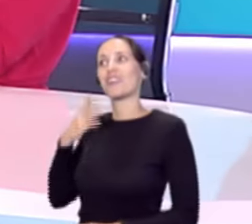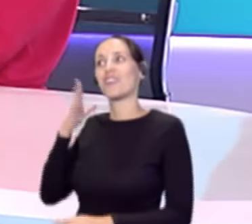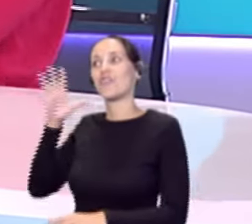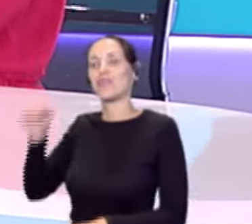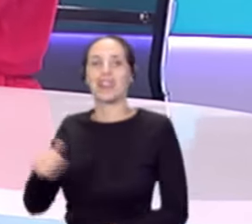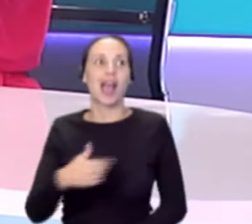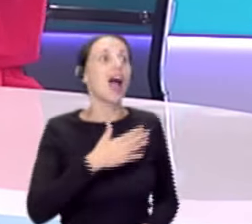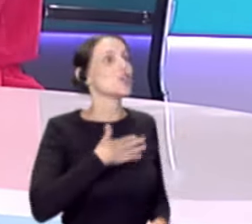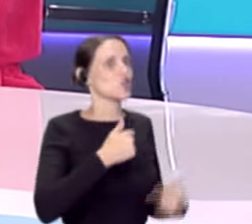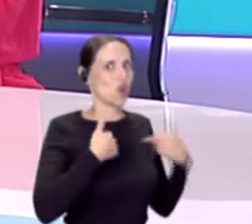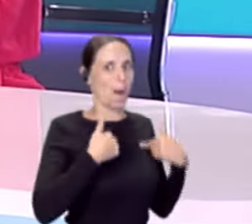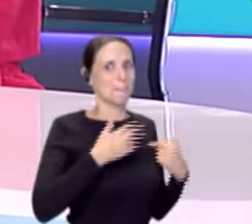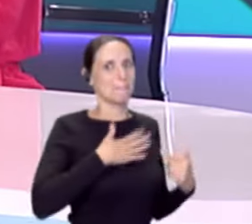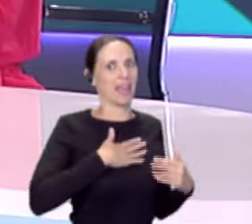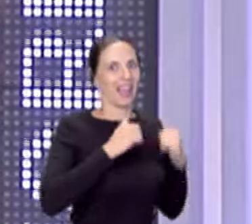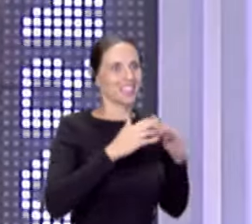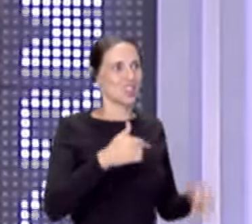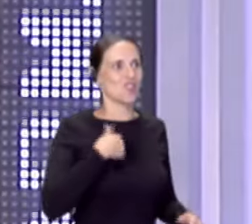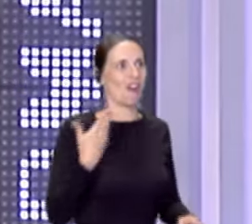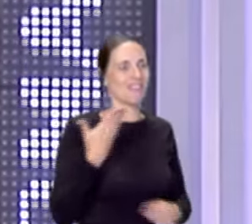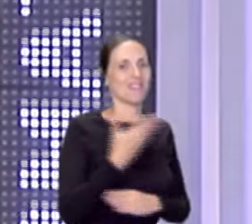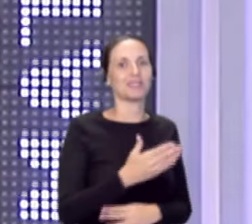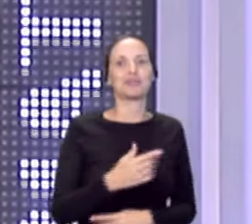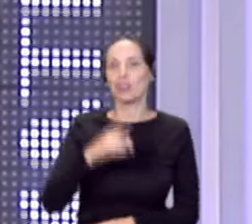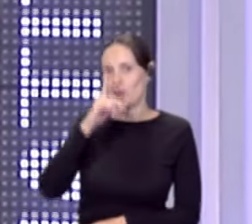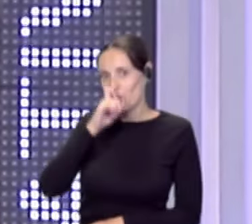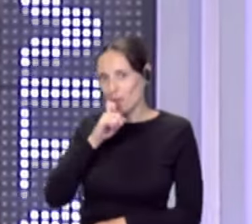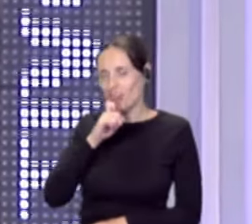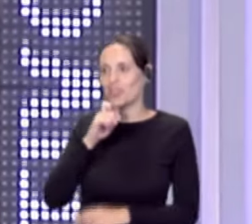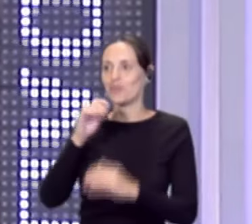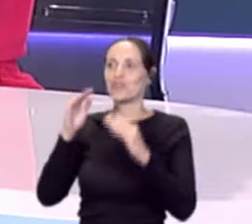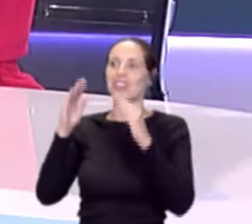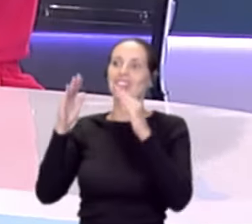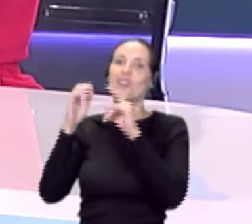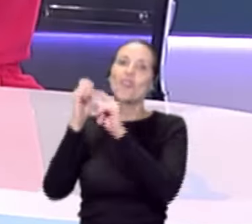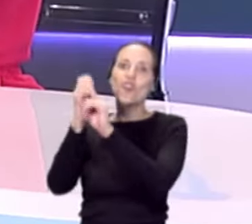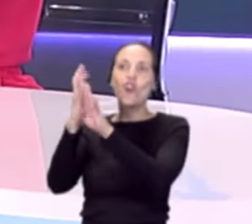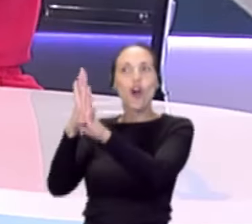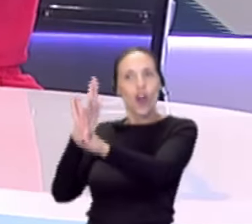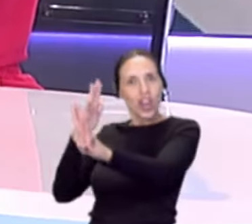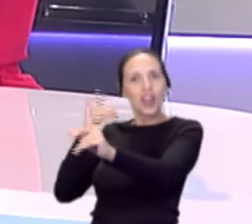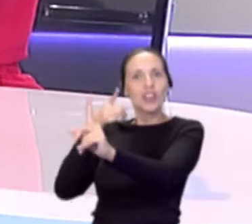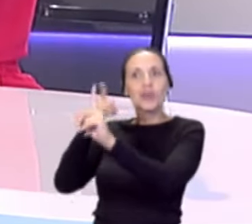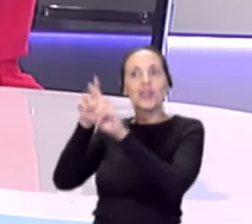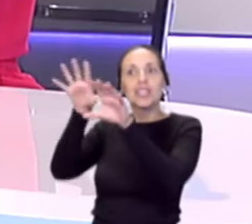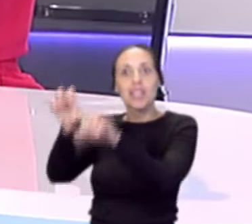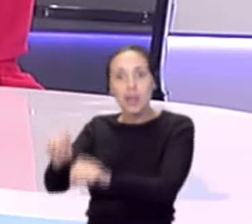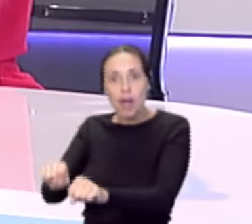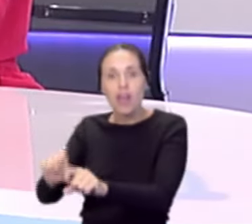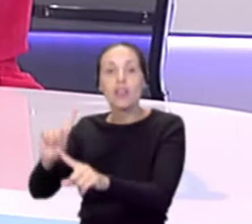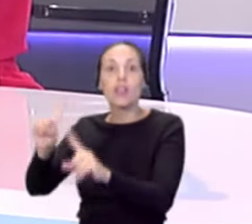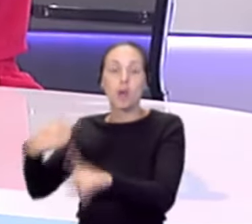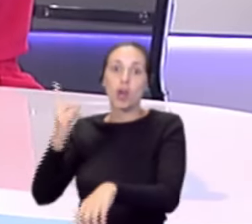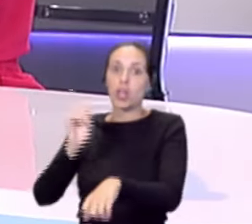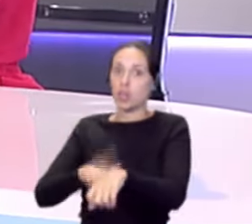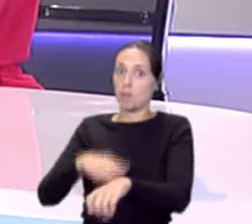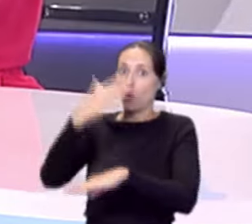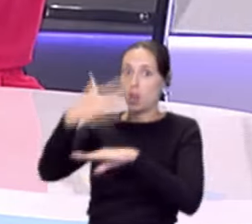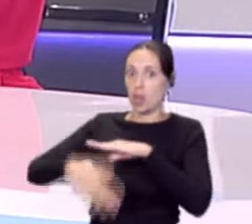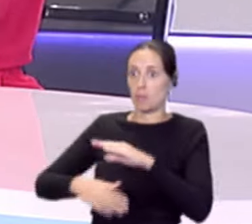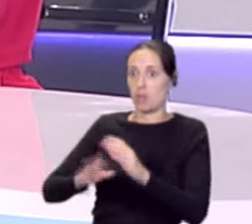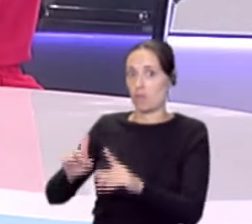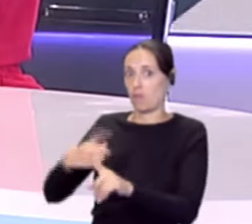a buscar las películas y recuerdo, te decía, hacer las colas para reservarlo y luego tenías cierto tiempo para devolverla. Tampoco te la podías quedar tanto como